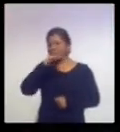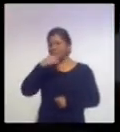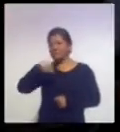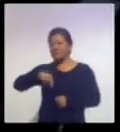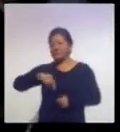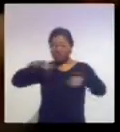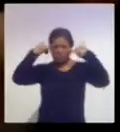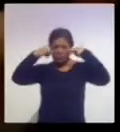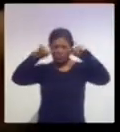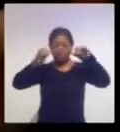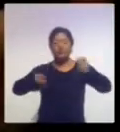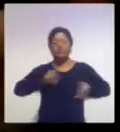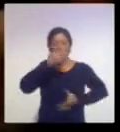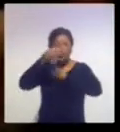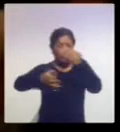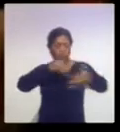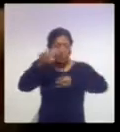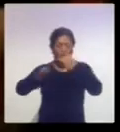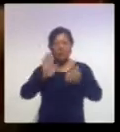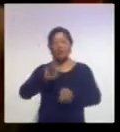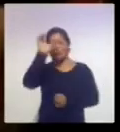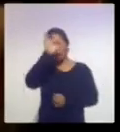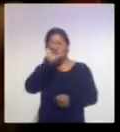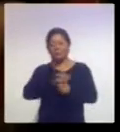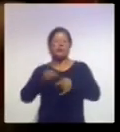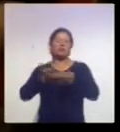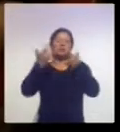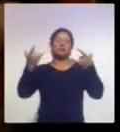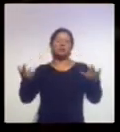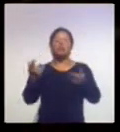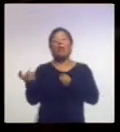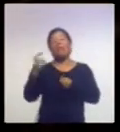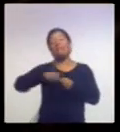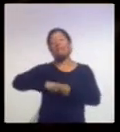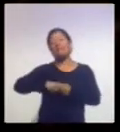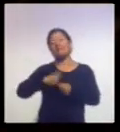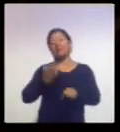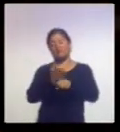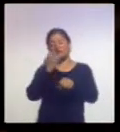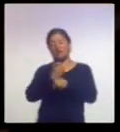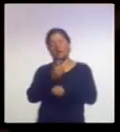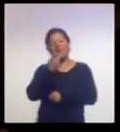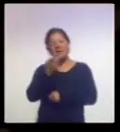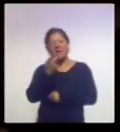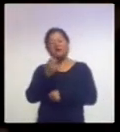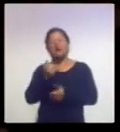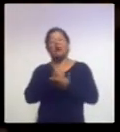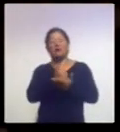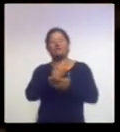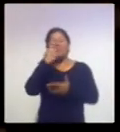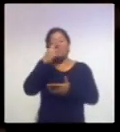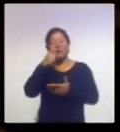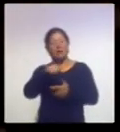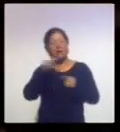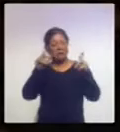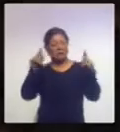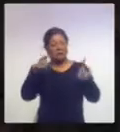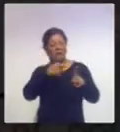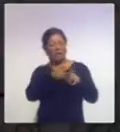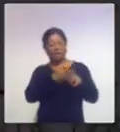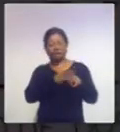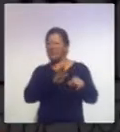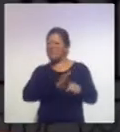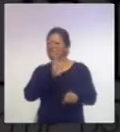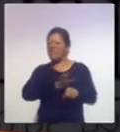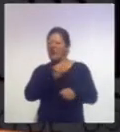como cultura e historia y forma parte de la vida del estado, lo que contribuye a que la entidad sea referente en el país. Es un